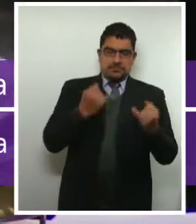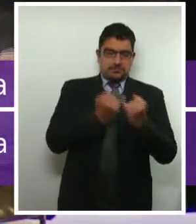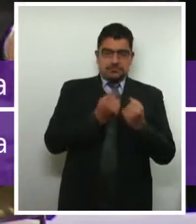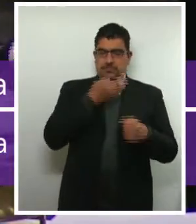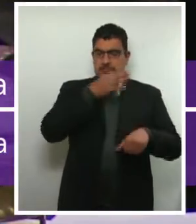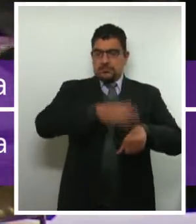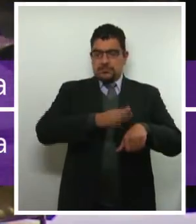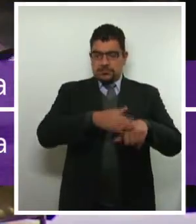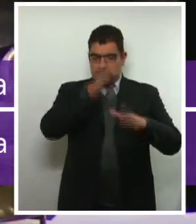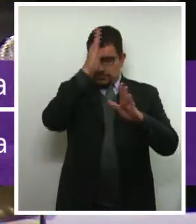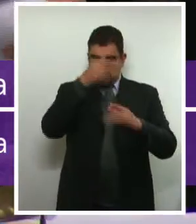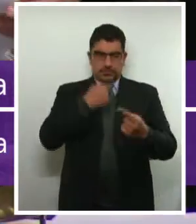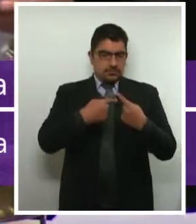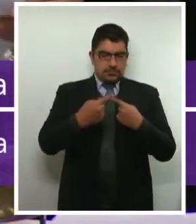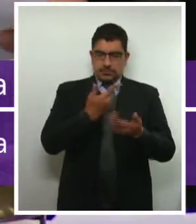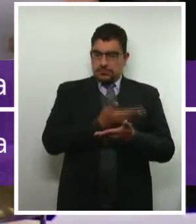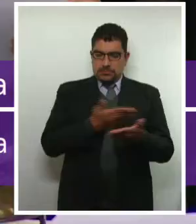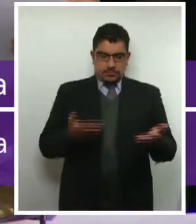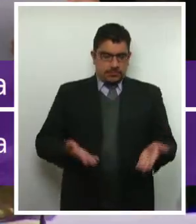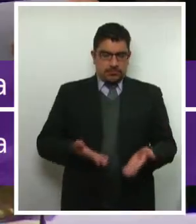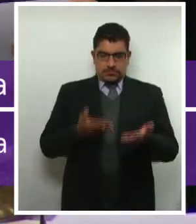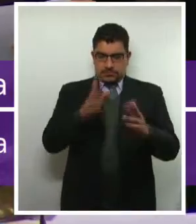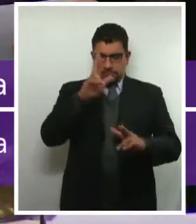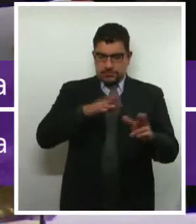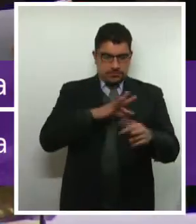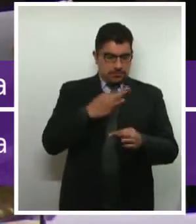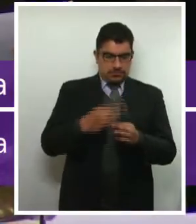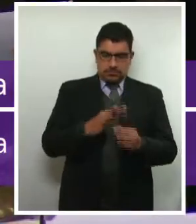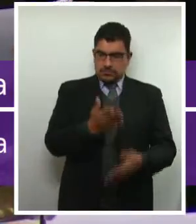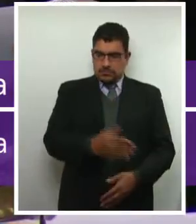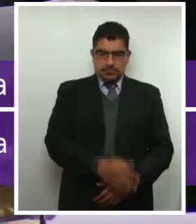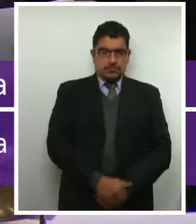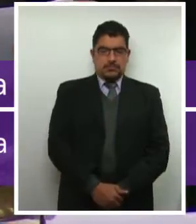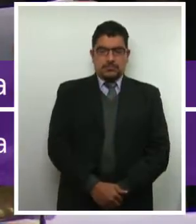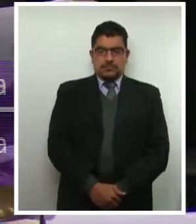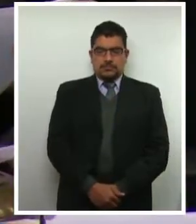que acabamos de decir, de someterlo a discusión.